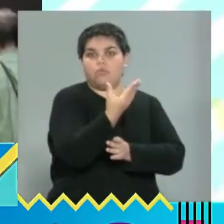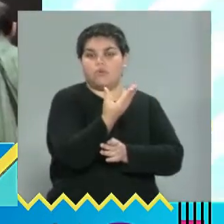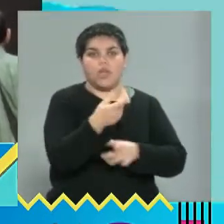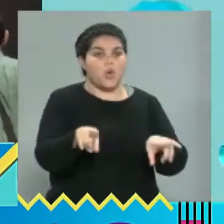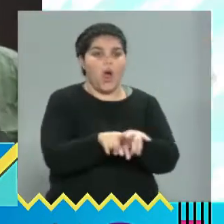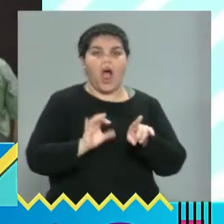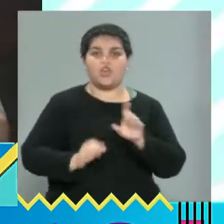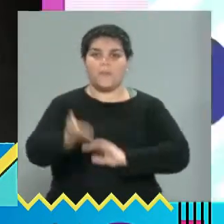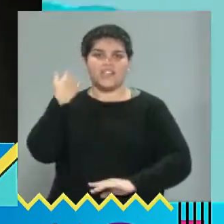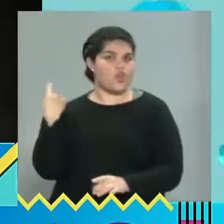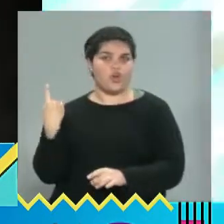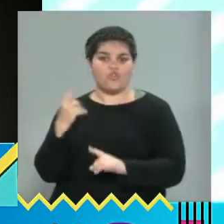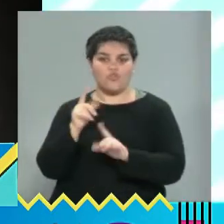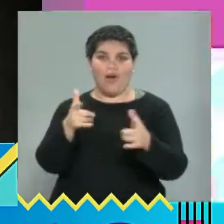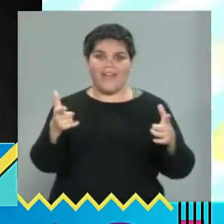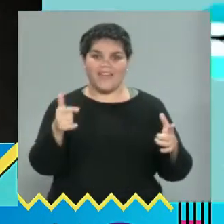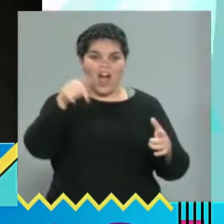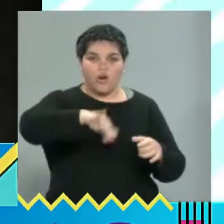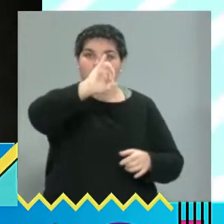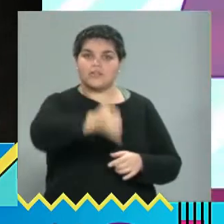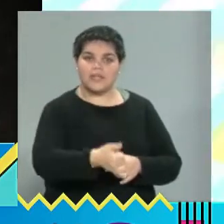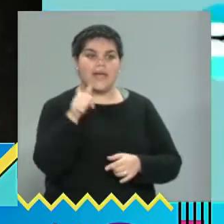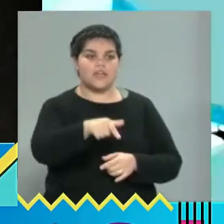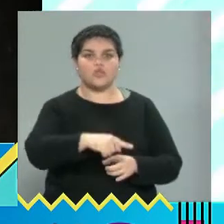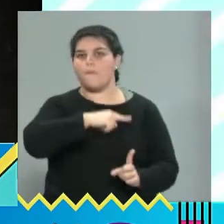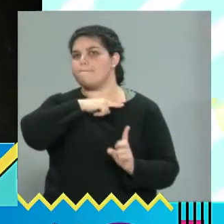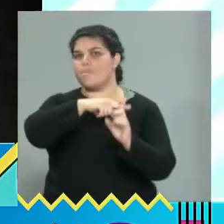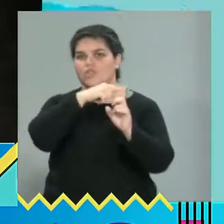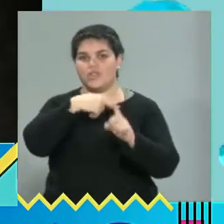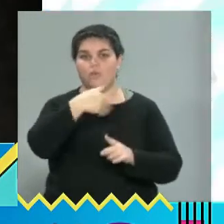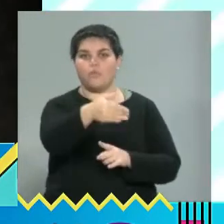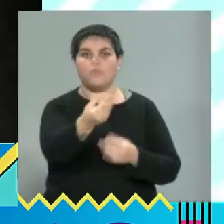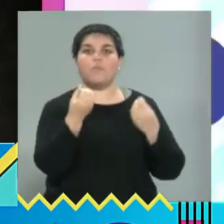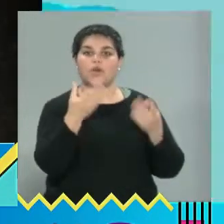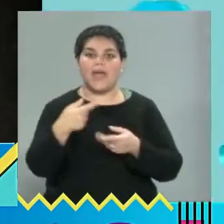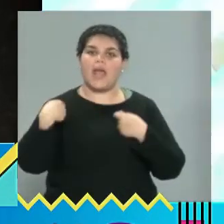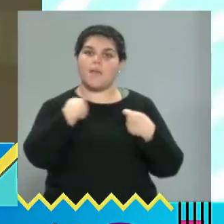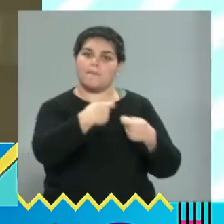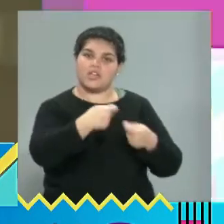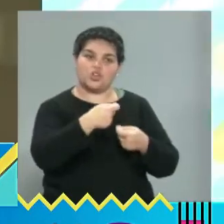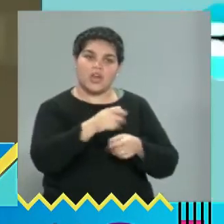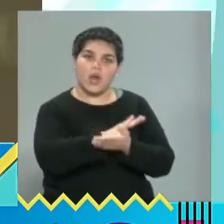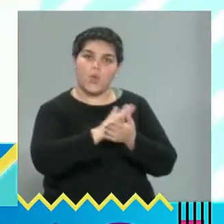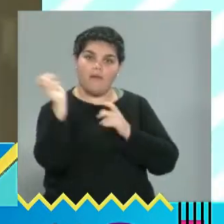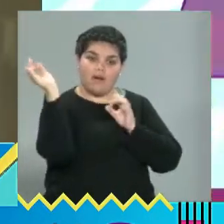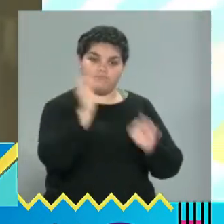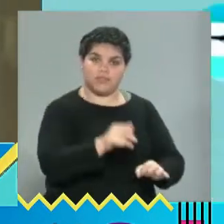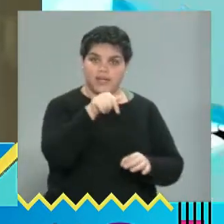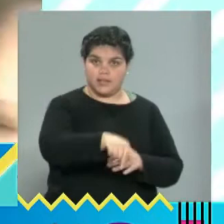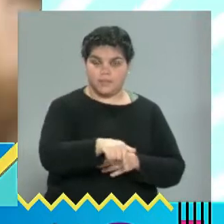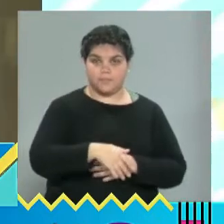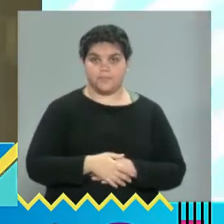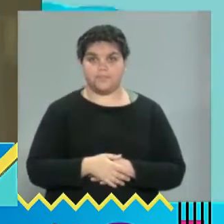el año pasado, y eso tendría un impacto muy positivo por la llegada de inversiones, ¿sí? Por lo tanto,